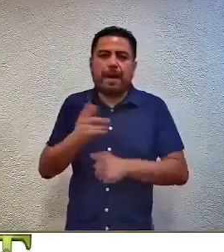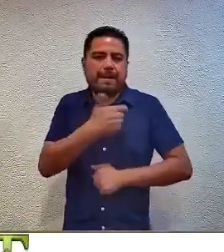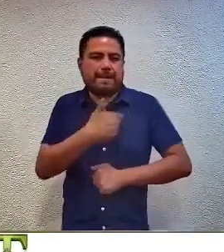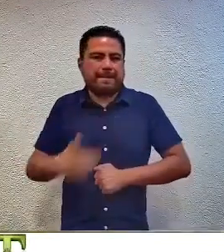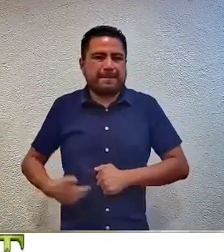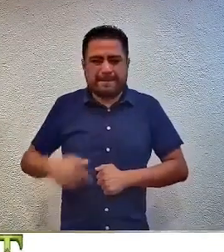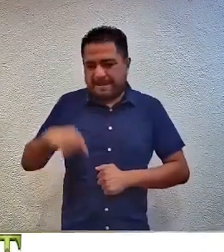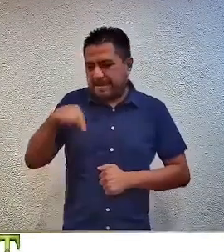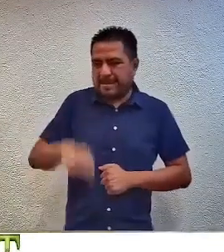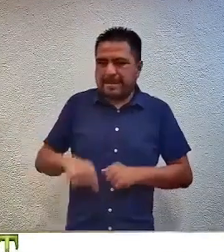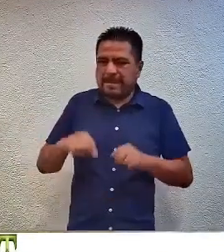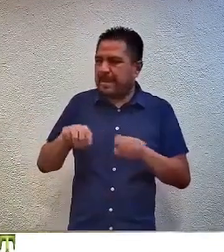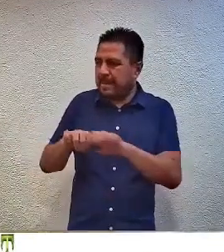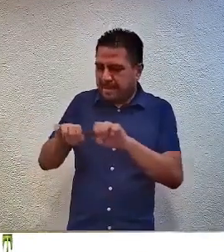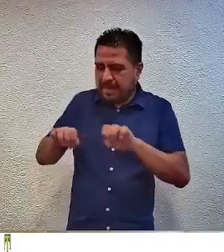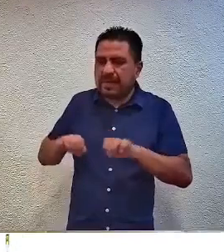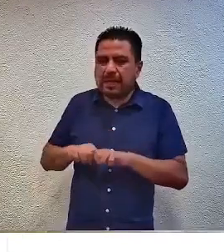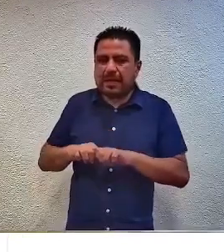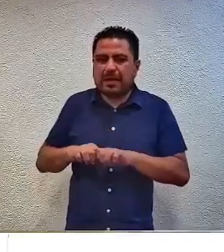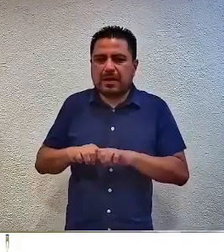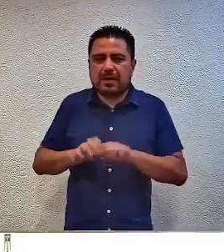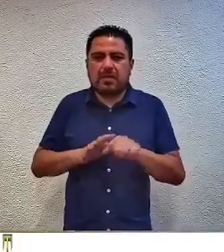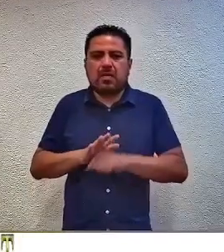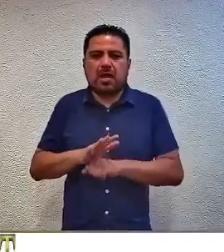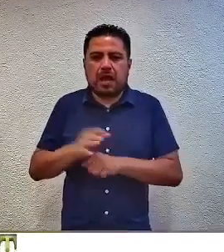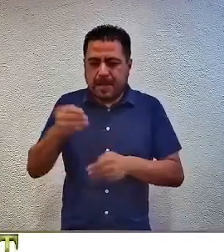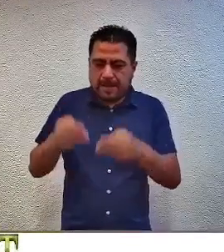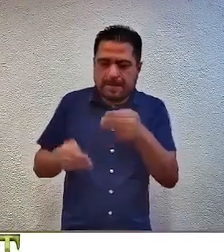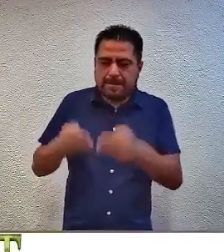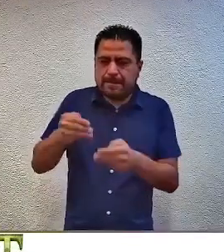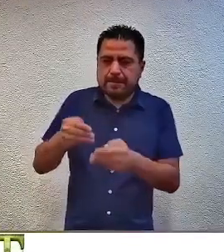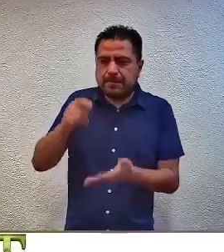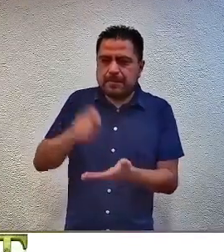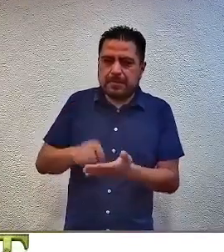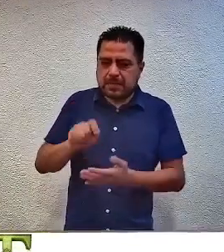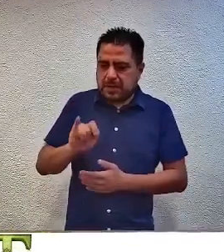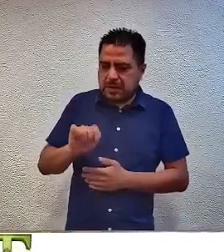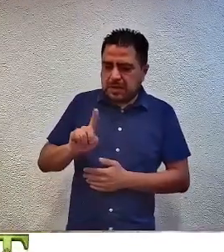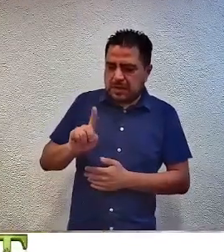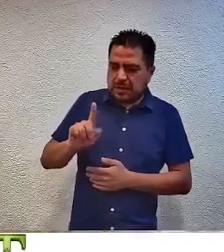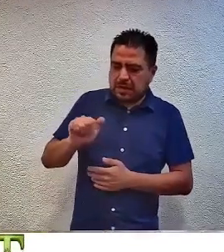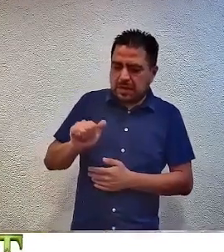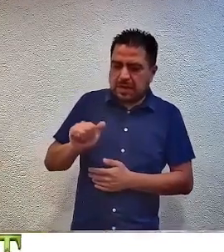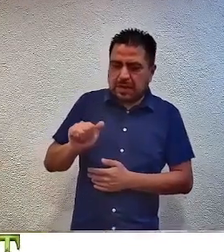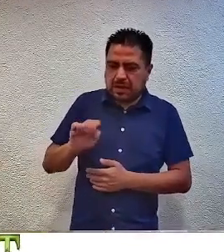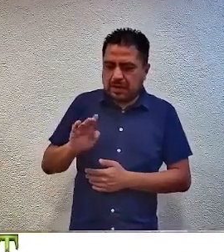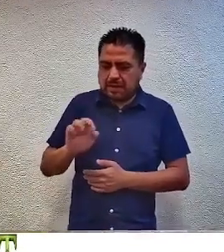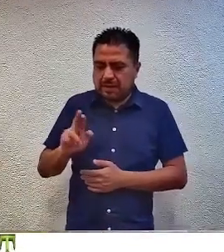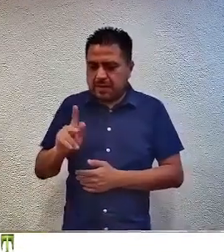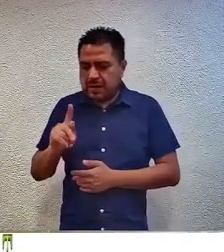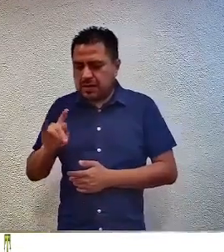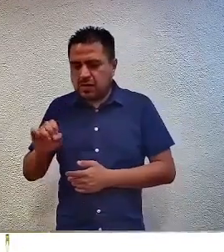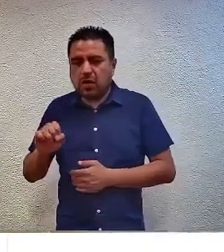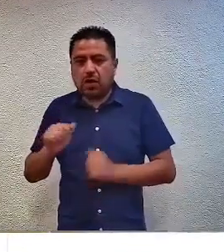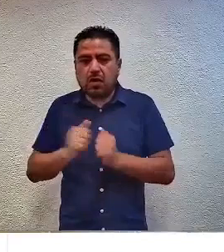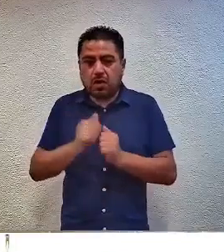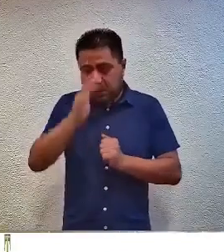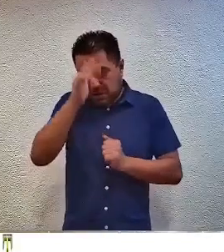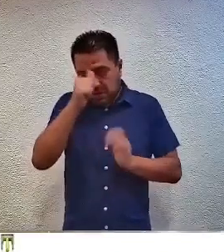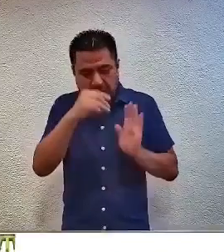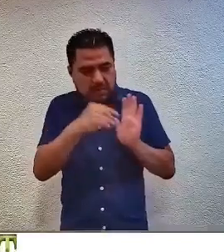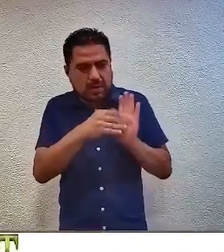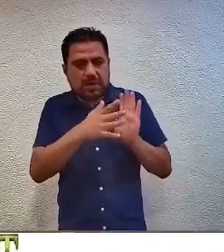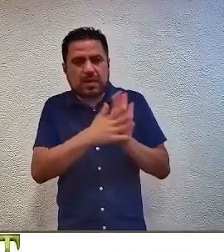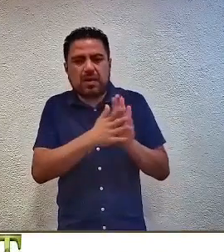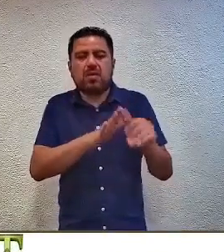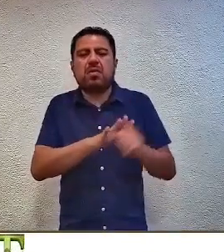este cuerpo colegiado la magistrada Hilda Rosa Delgado Brito, en términos de